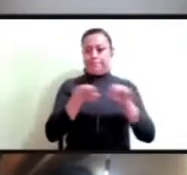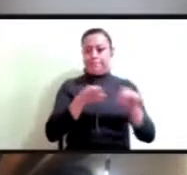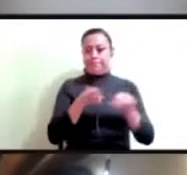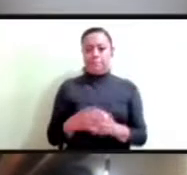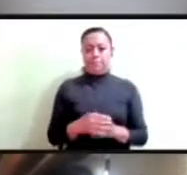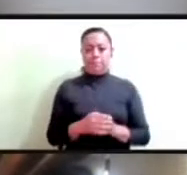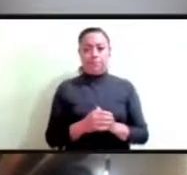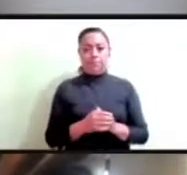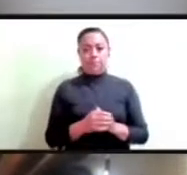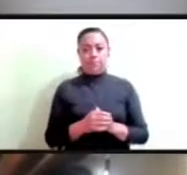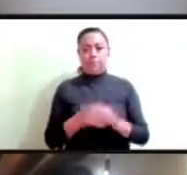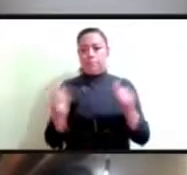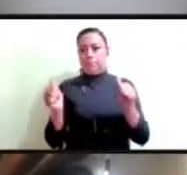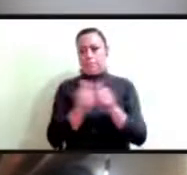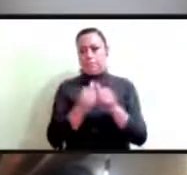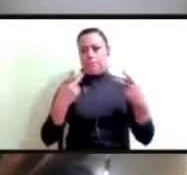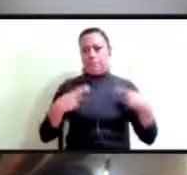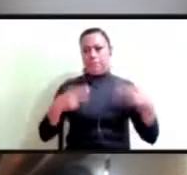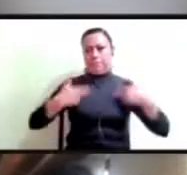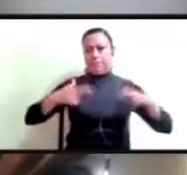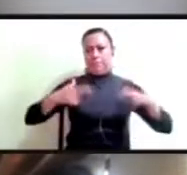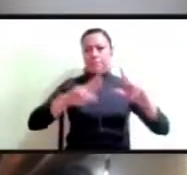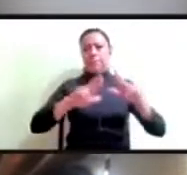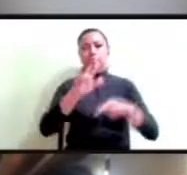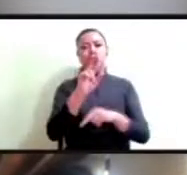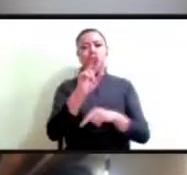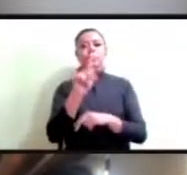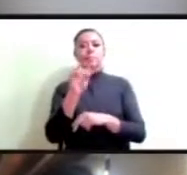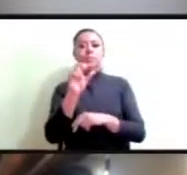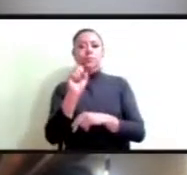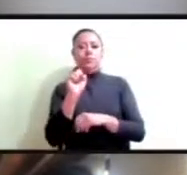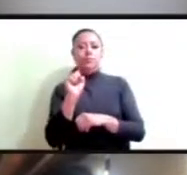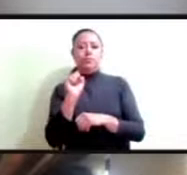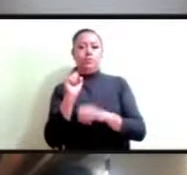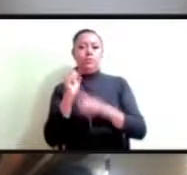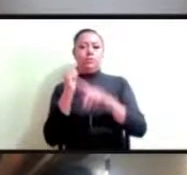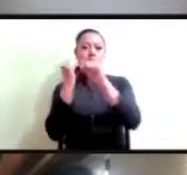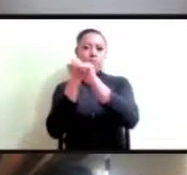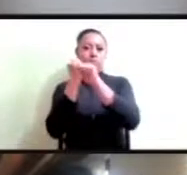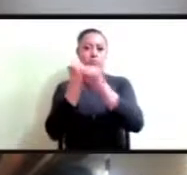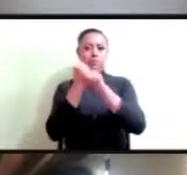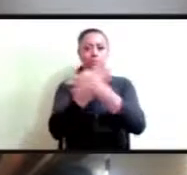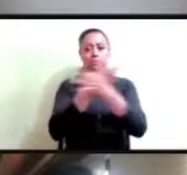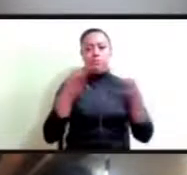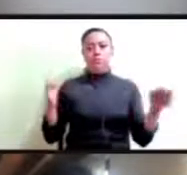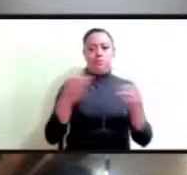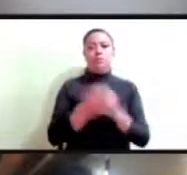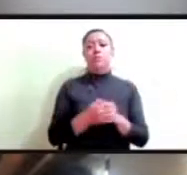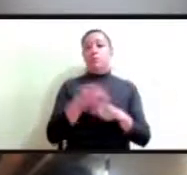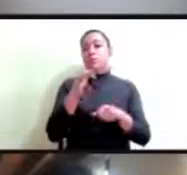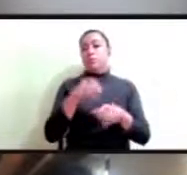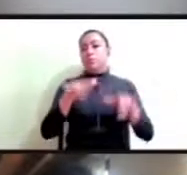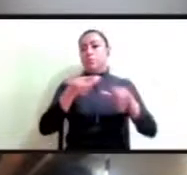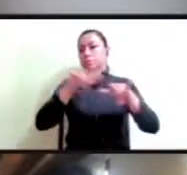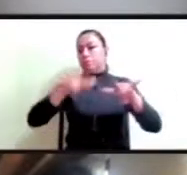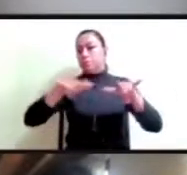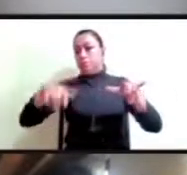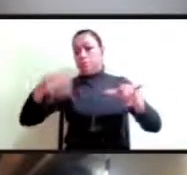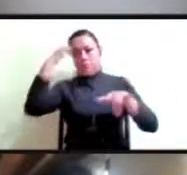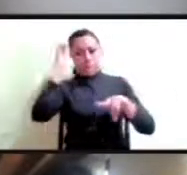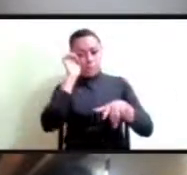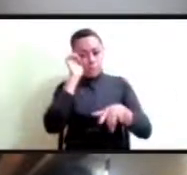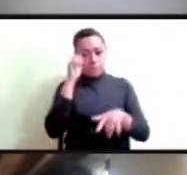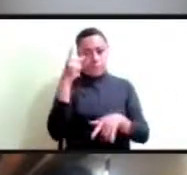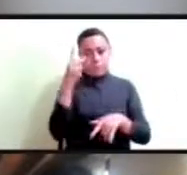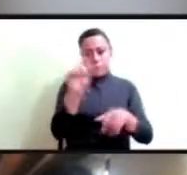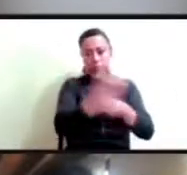con representantes de las rutas de transporte público que se estacionan sus unidades en las